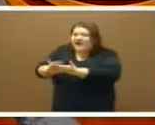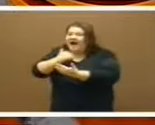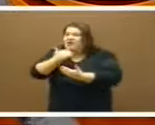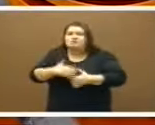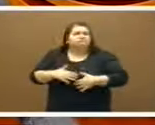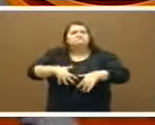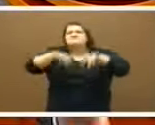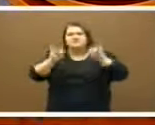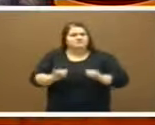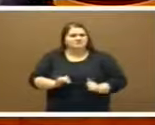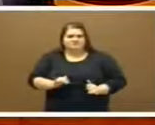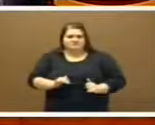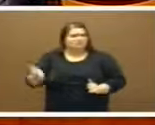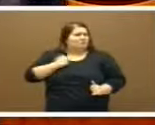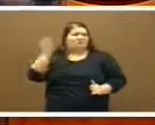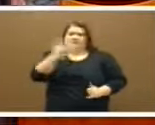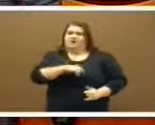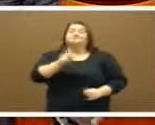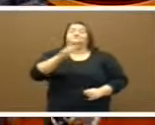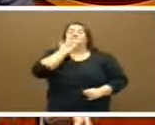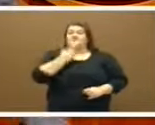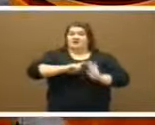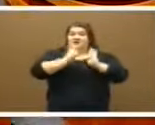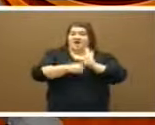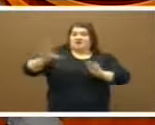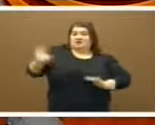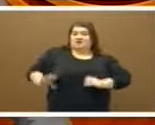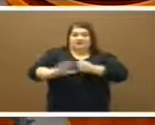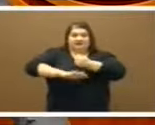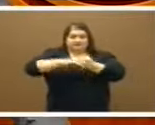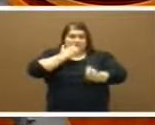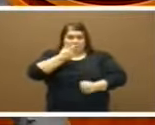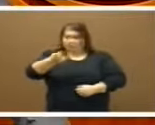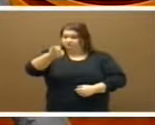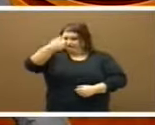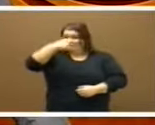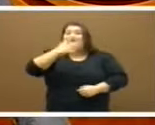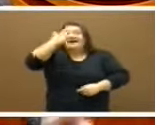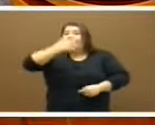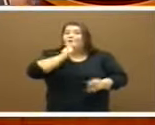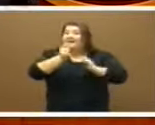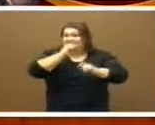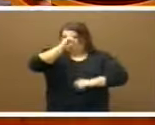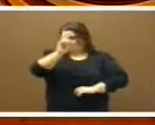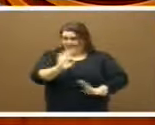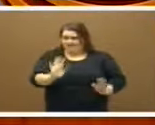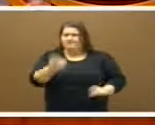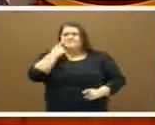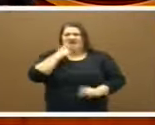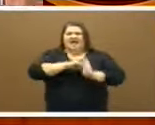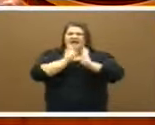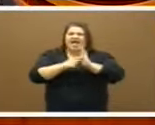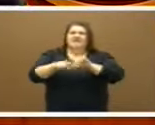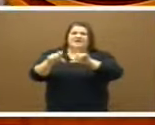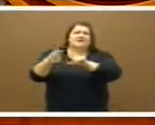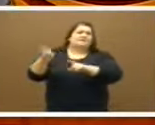nada. La ley de la renta básica, señoras y señores diputados, creo que la prensa esto ni lo sabe. La ley de renta básica, la ley de